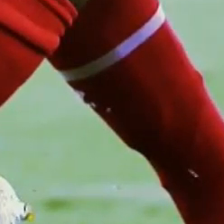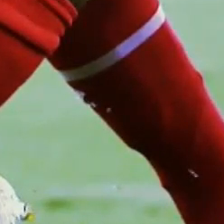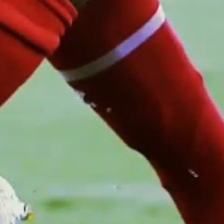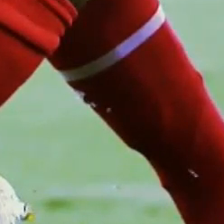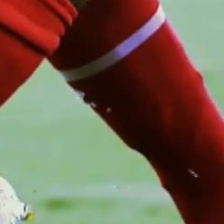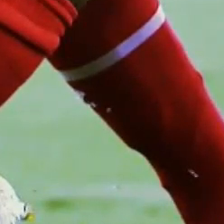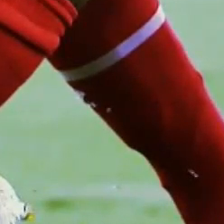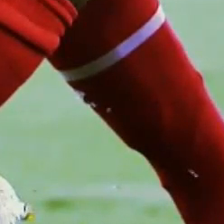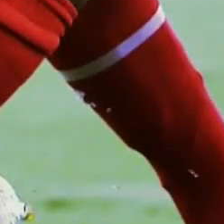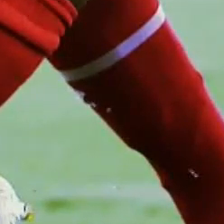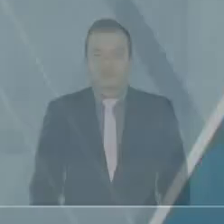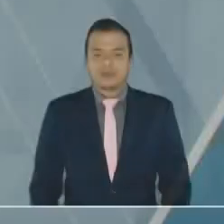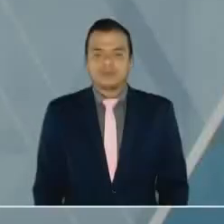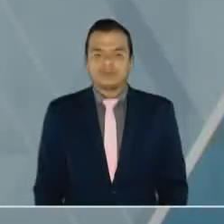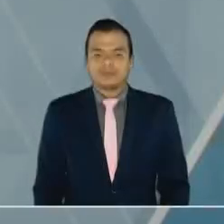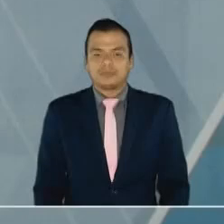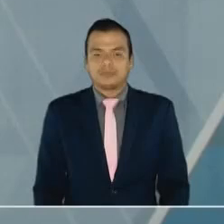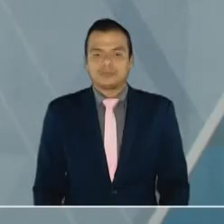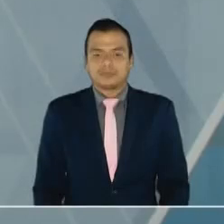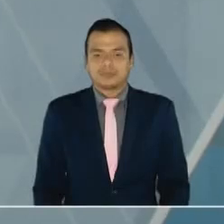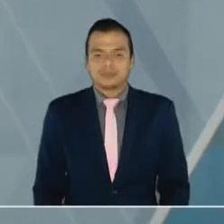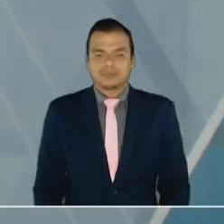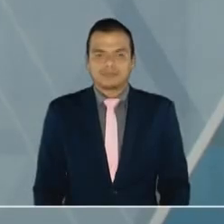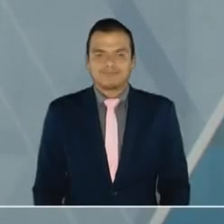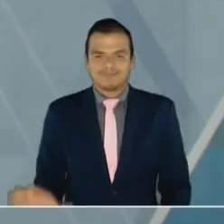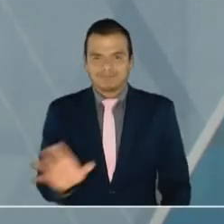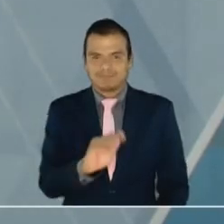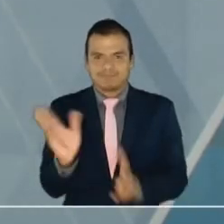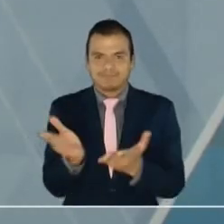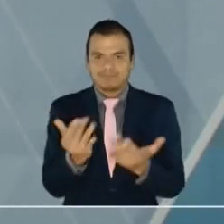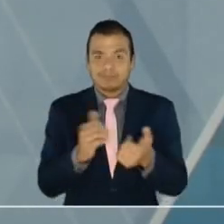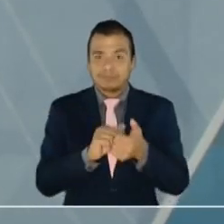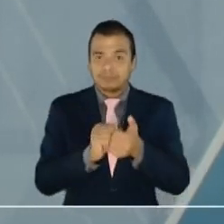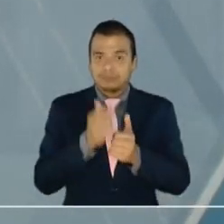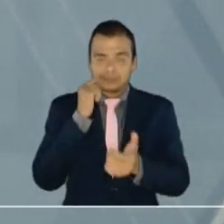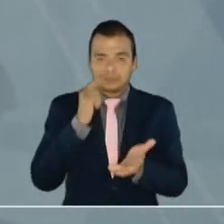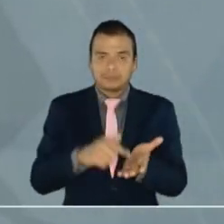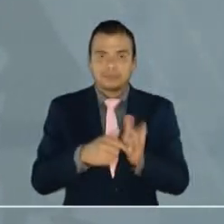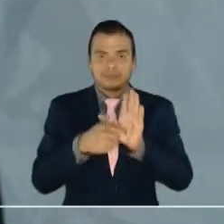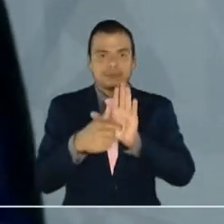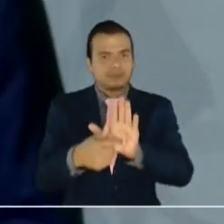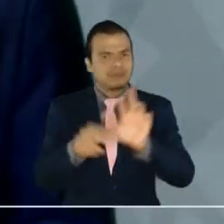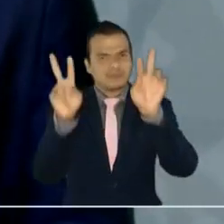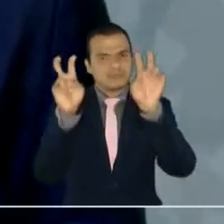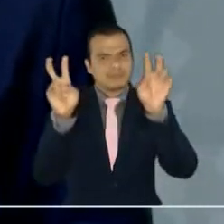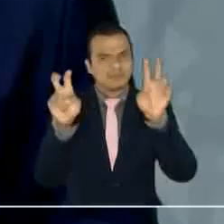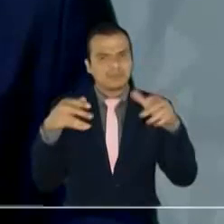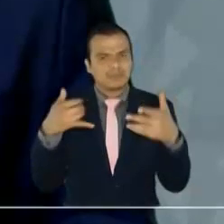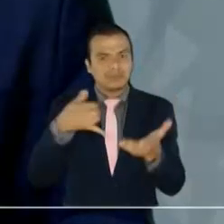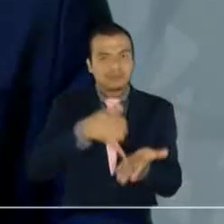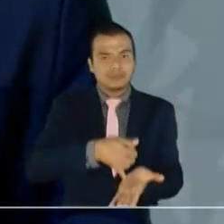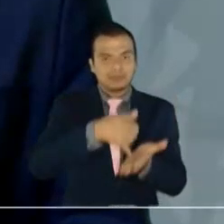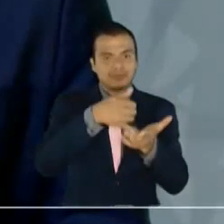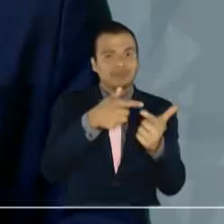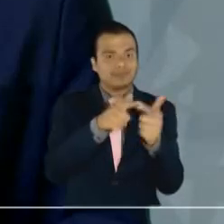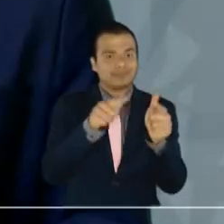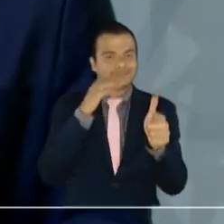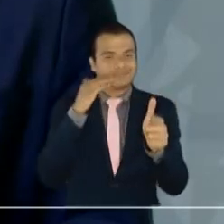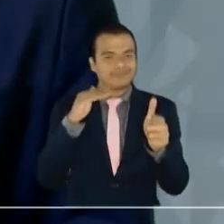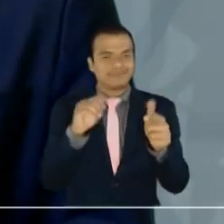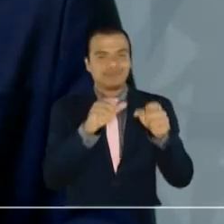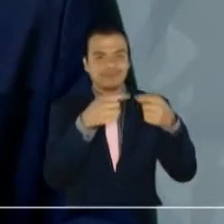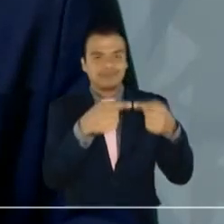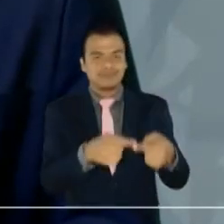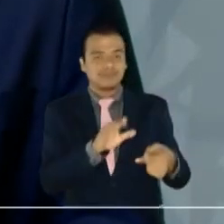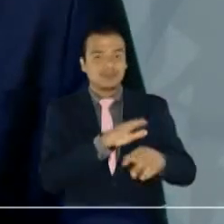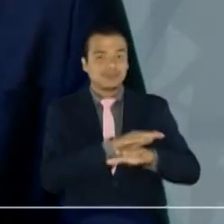Empezamos con la información deportiva para hablar de la Copa Libertadores Femenina. Esta tarde, Deportivo Cali ante Alianza Lima, el ex equipo del técnico